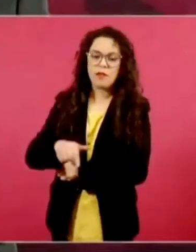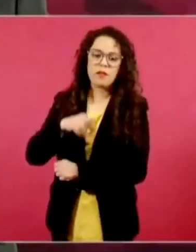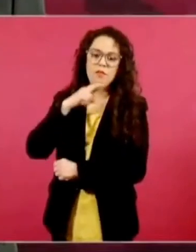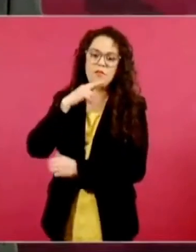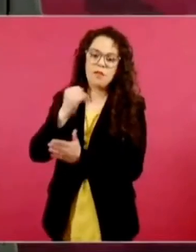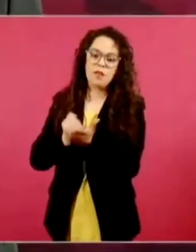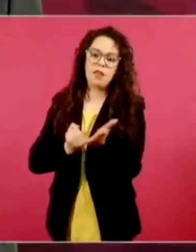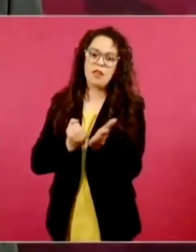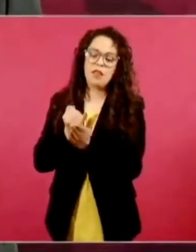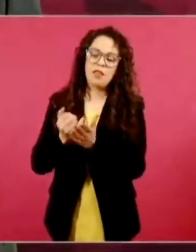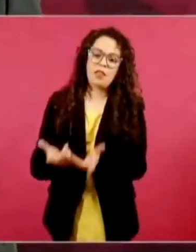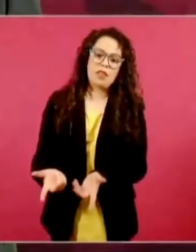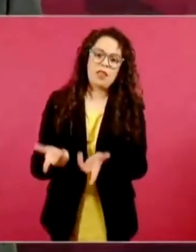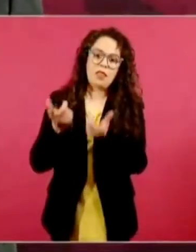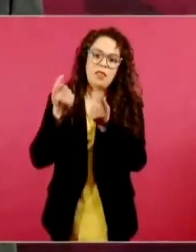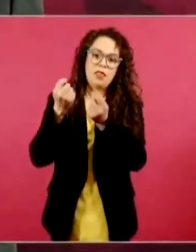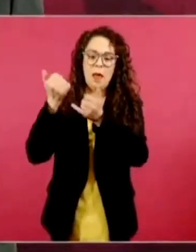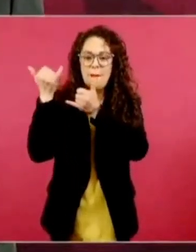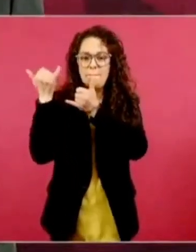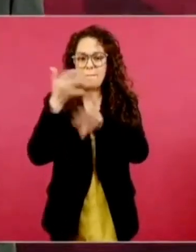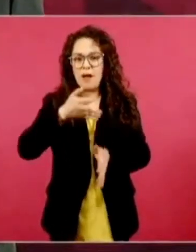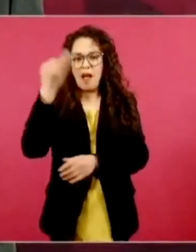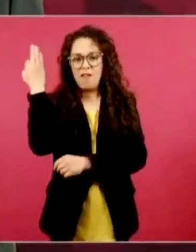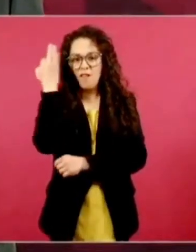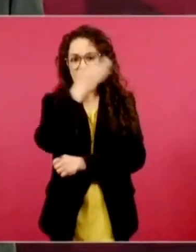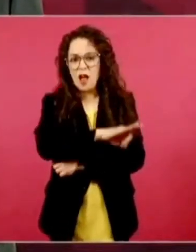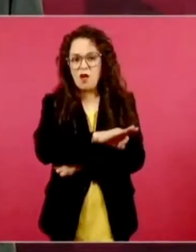a robarse la elección presidencial,